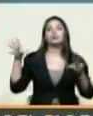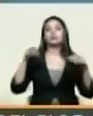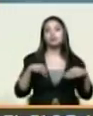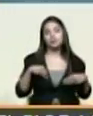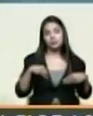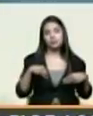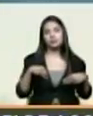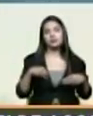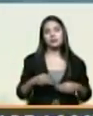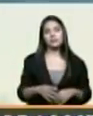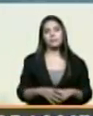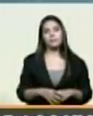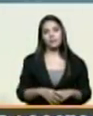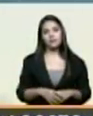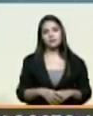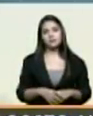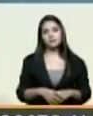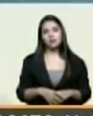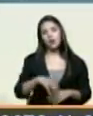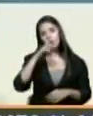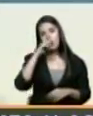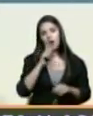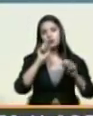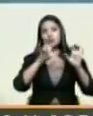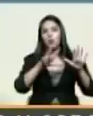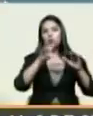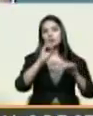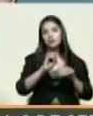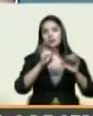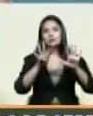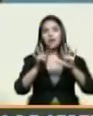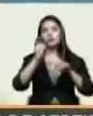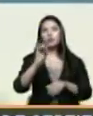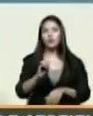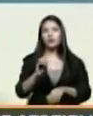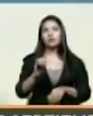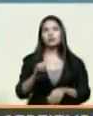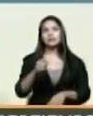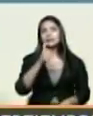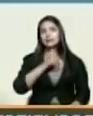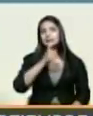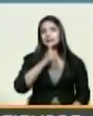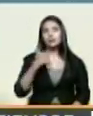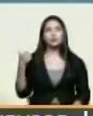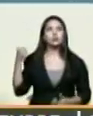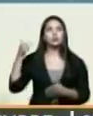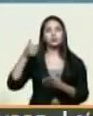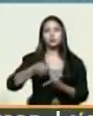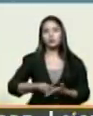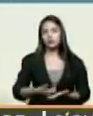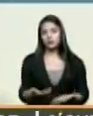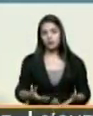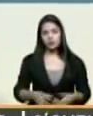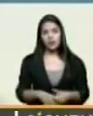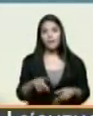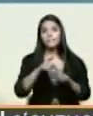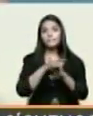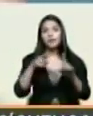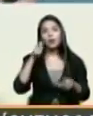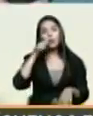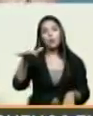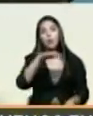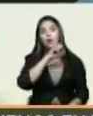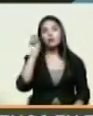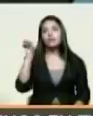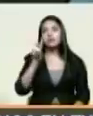generación, ya en los años 80 y 90, cargábamos con esa frustración histórica. Pero el pueblo de